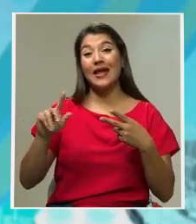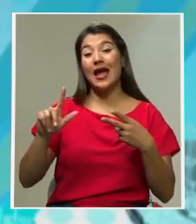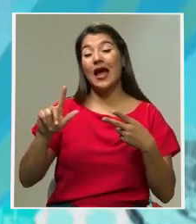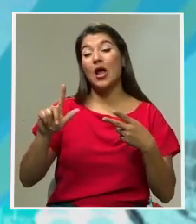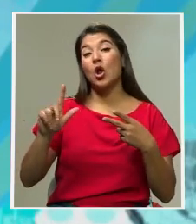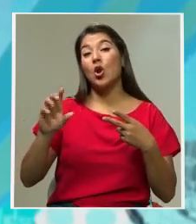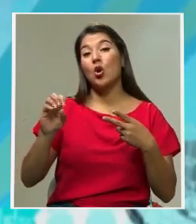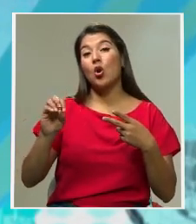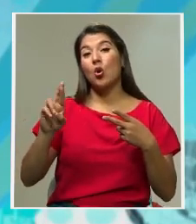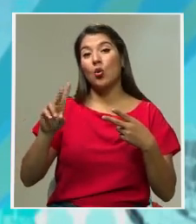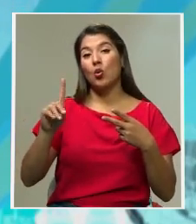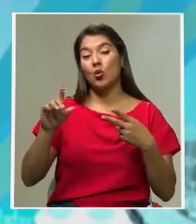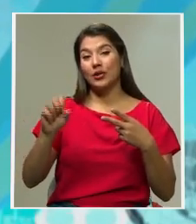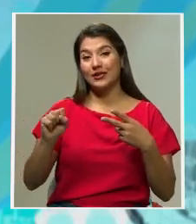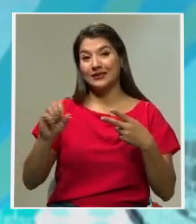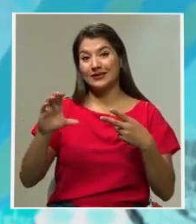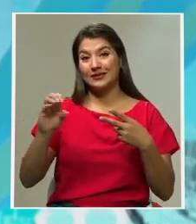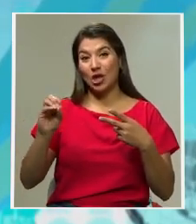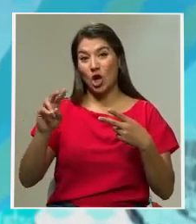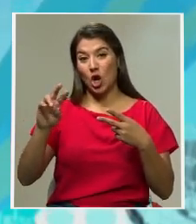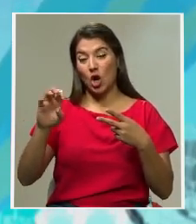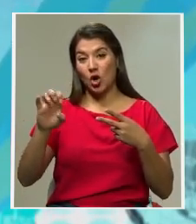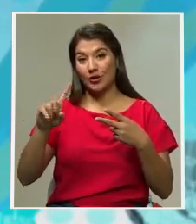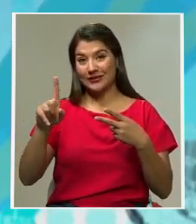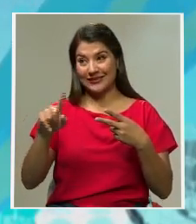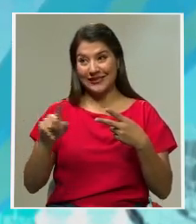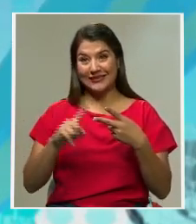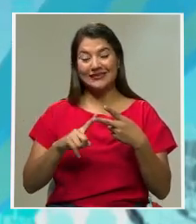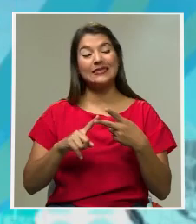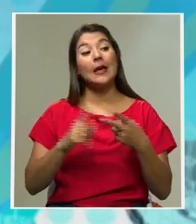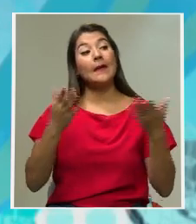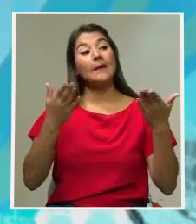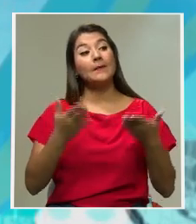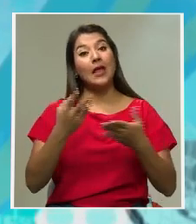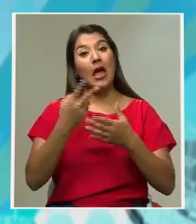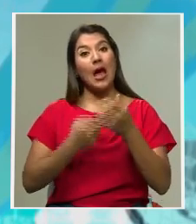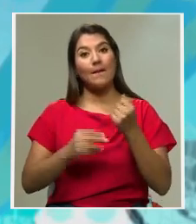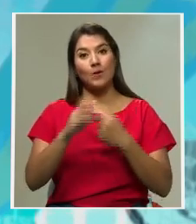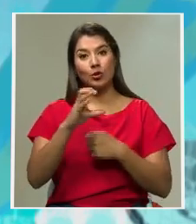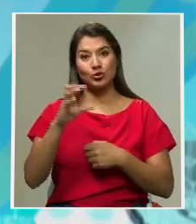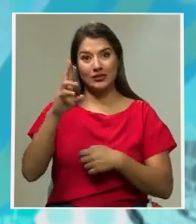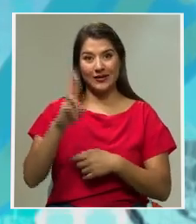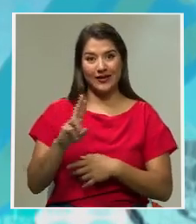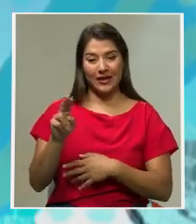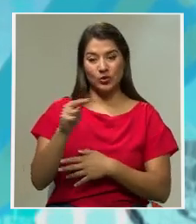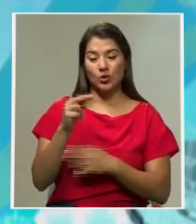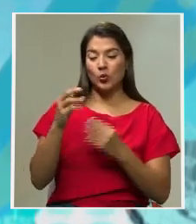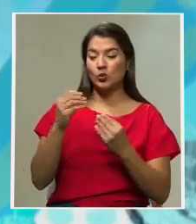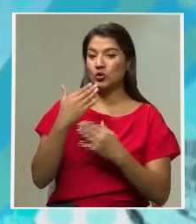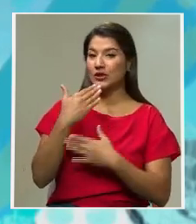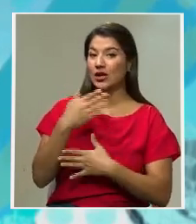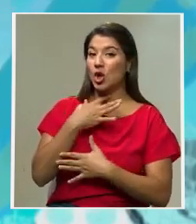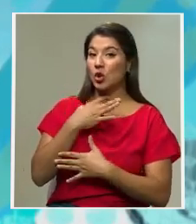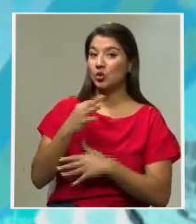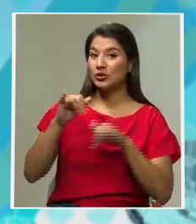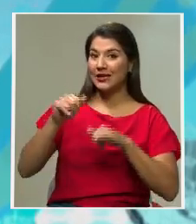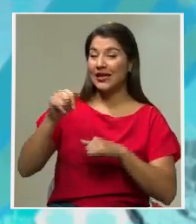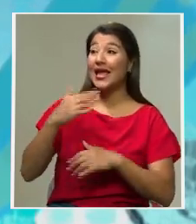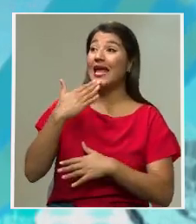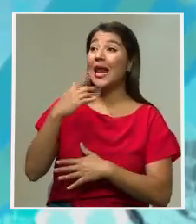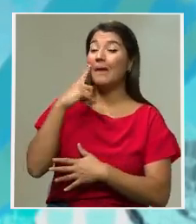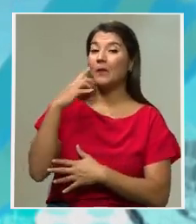Cine y Literatura. Bienvenidos los dos a Costa Rica Noticias. Muchas gracias. Un gusto estar por acá. Por la